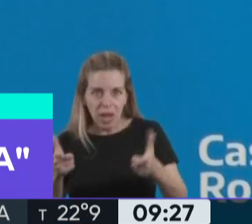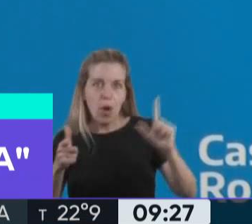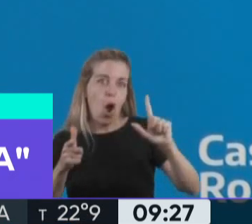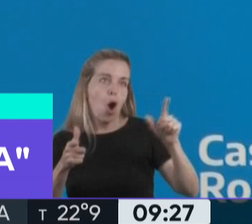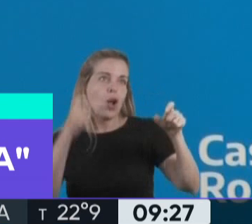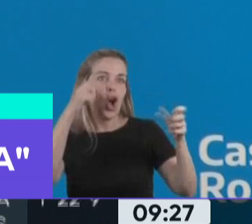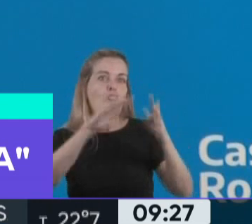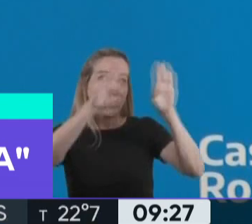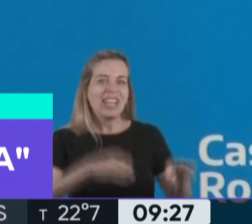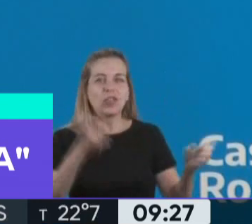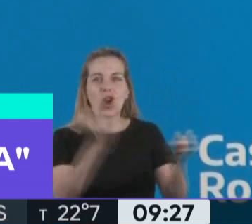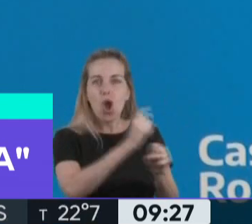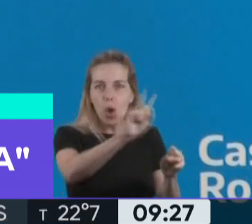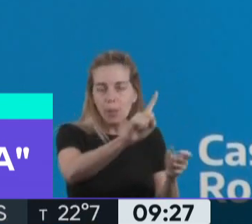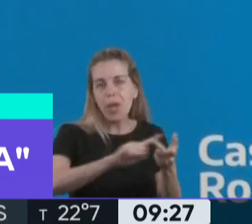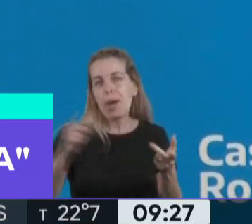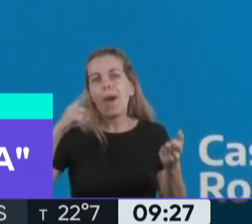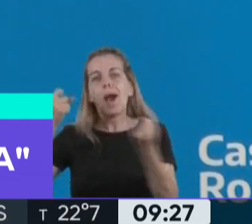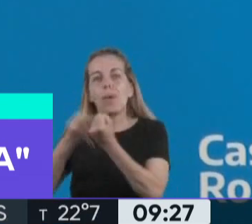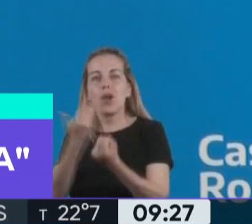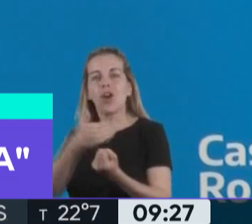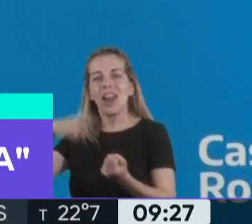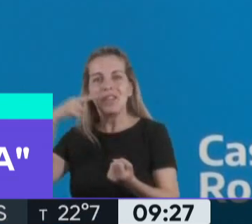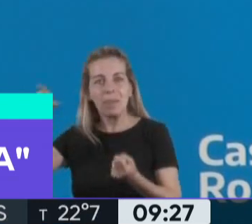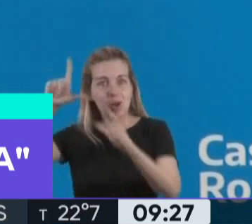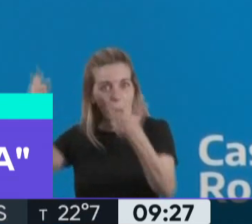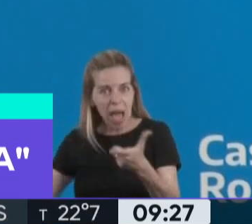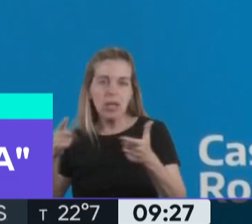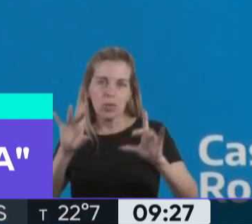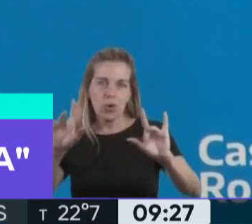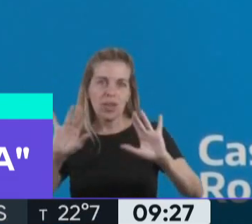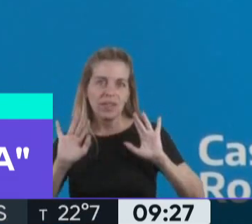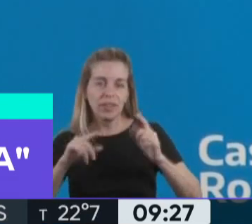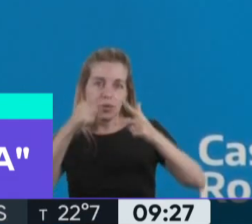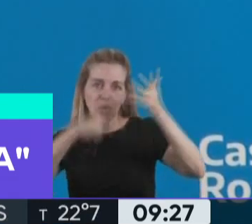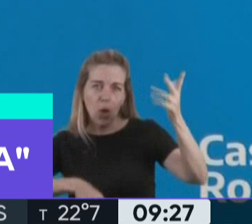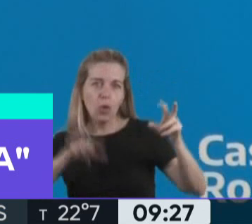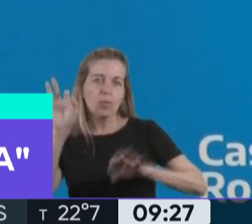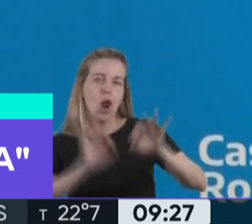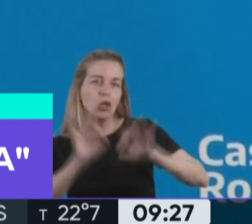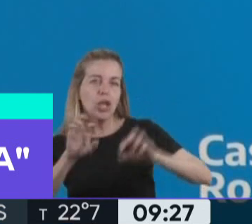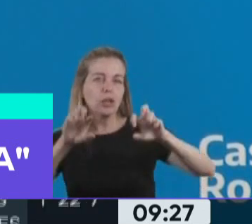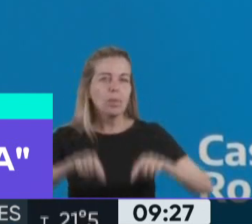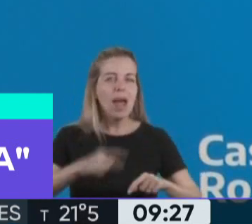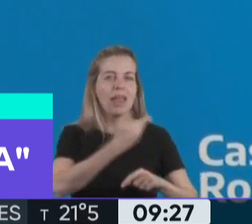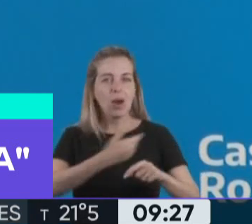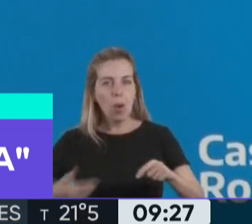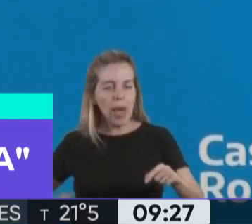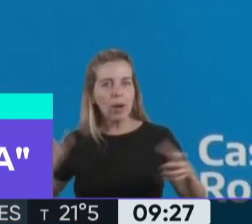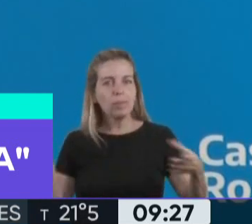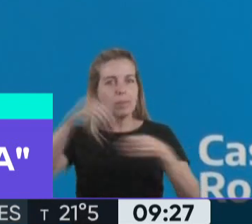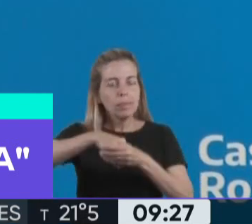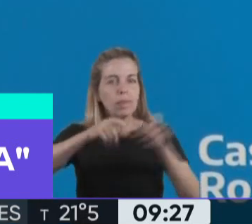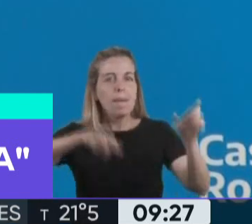acuerdo con el Fondo Monetario Internacional, todas estas cosas pueden complicarse. Por eso, todos estos planes y proyectos de gobierno que involucran a todos